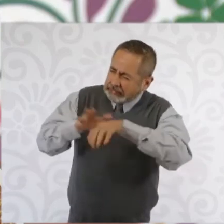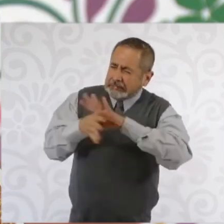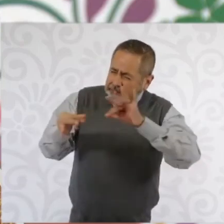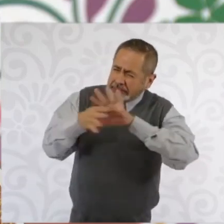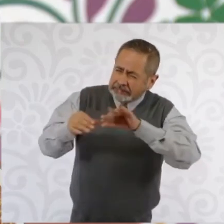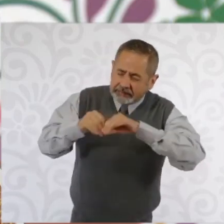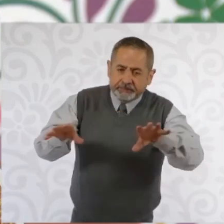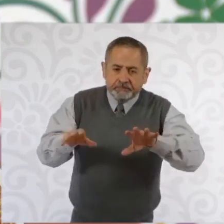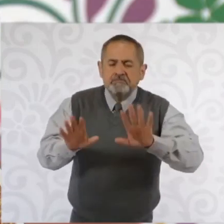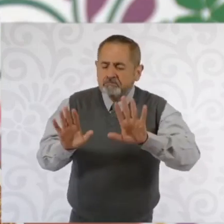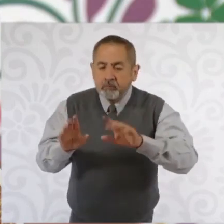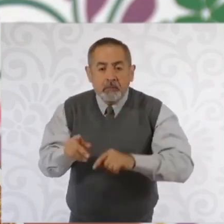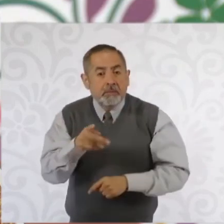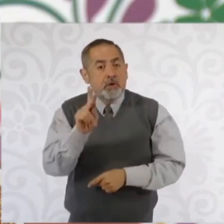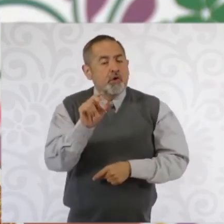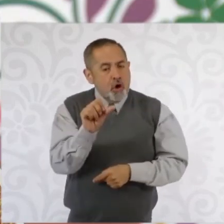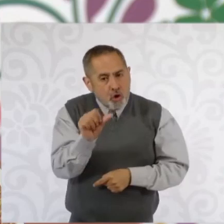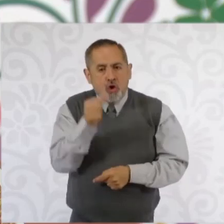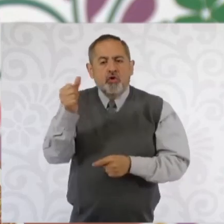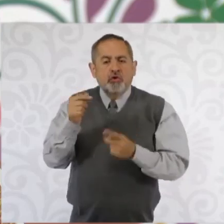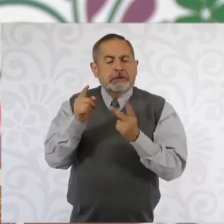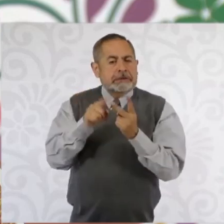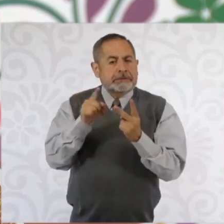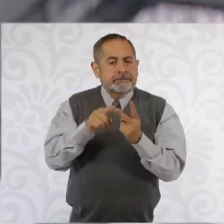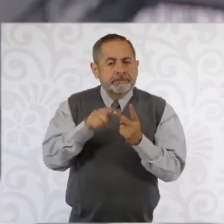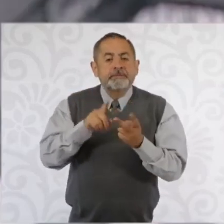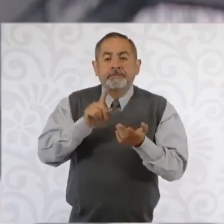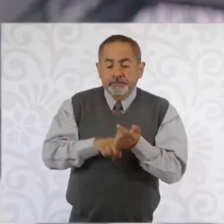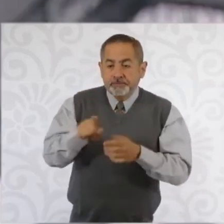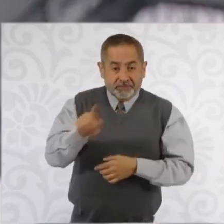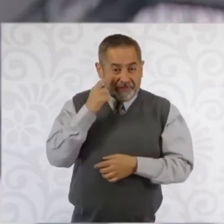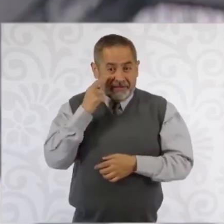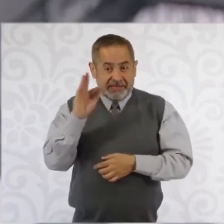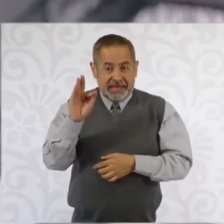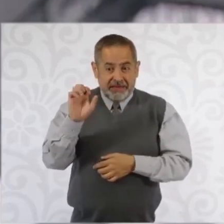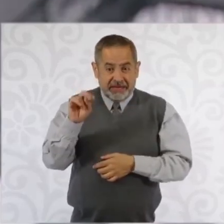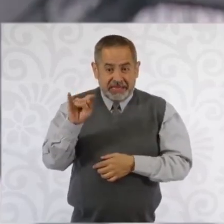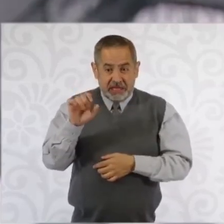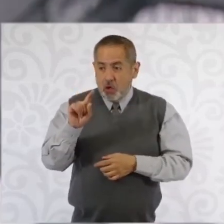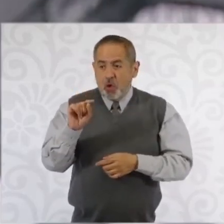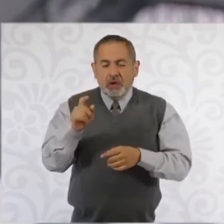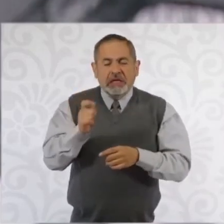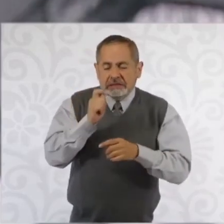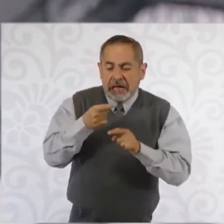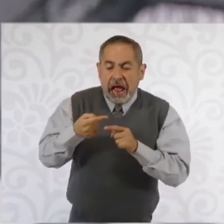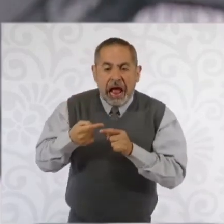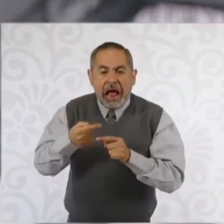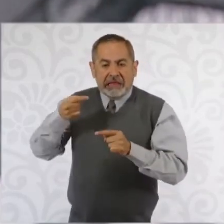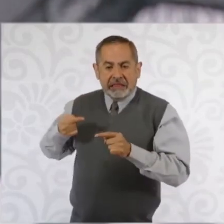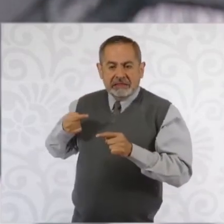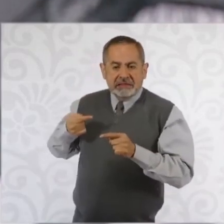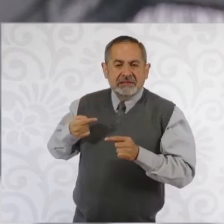Pero hay una crisis que viene del consumo del fentanilo, que viene desde antes, que viene